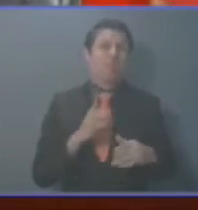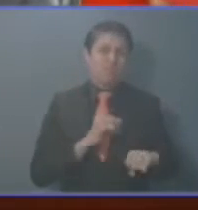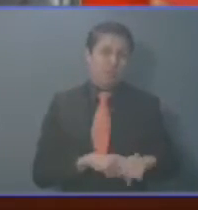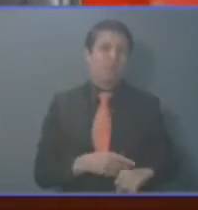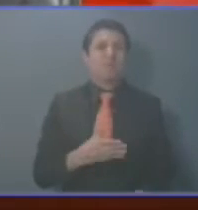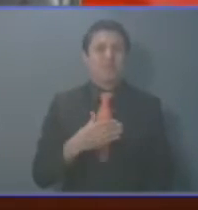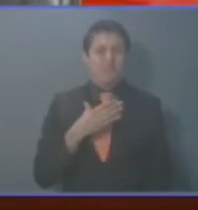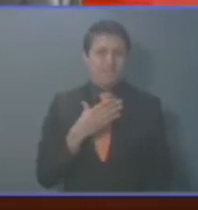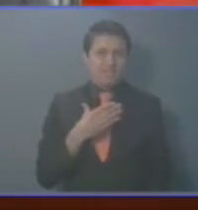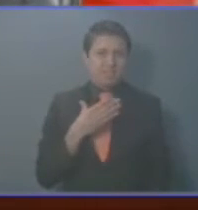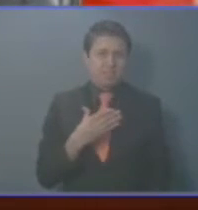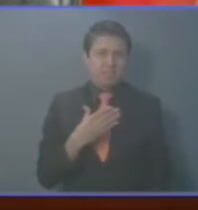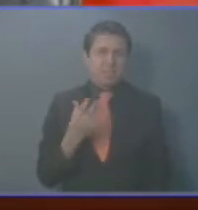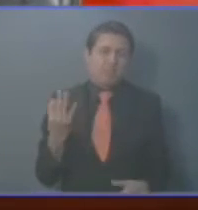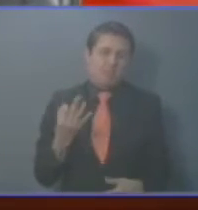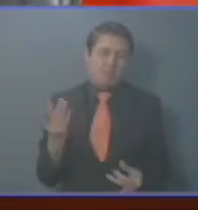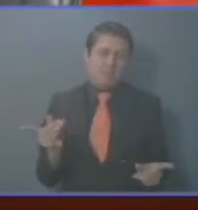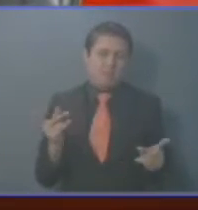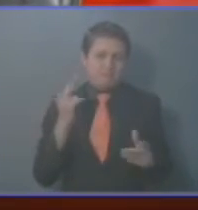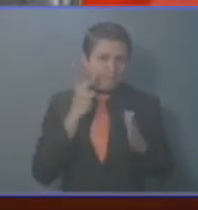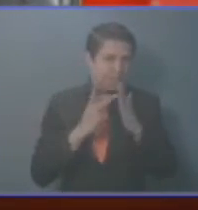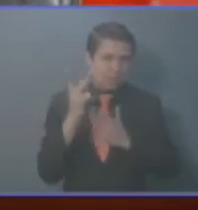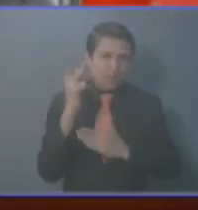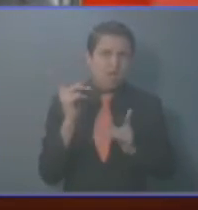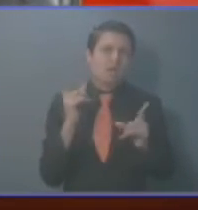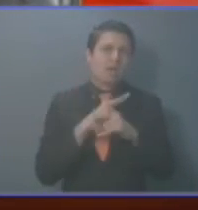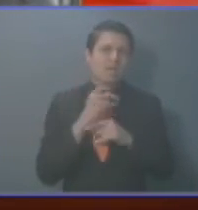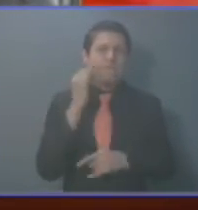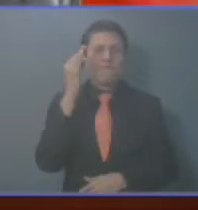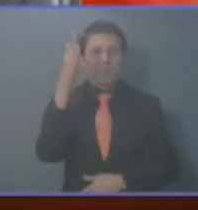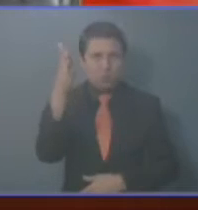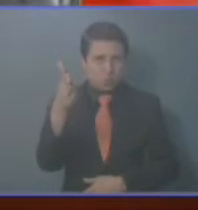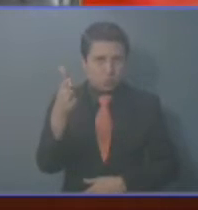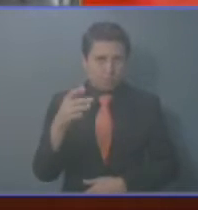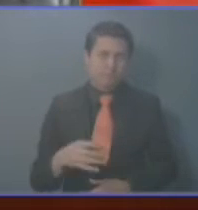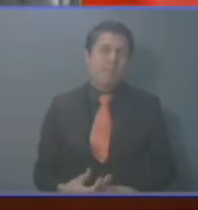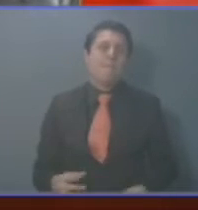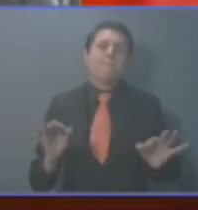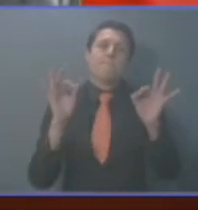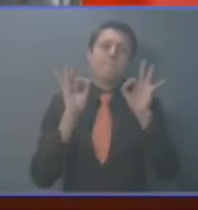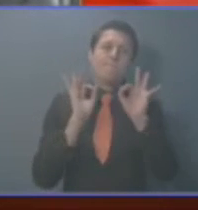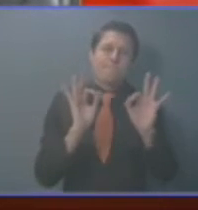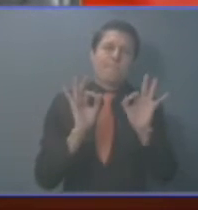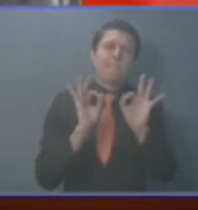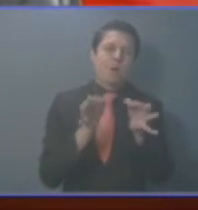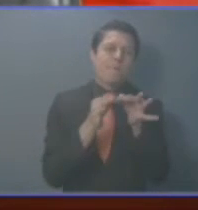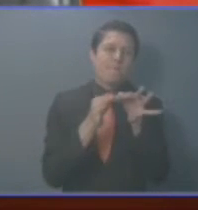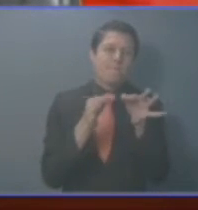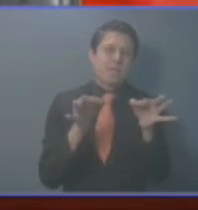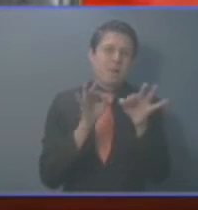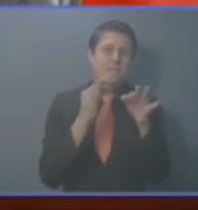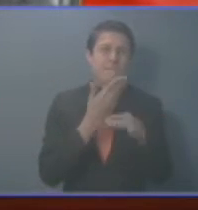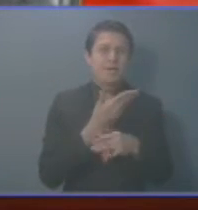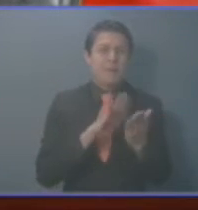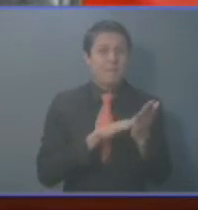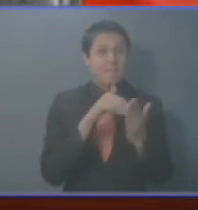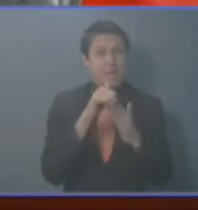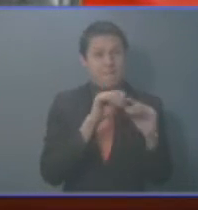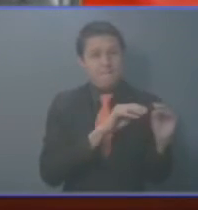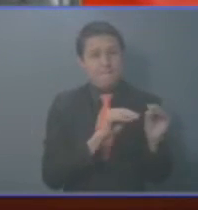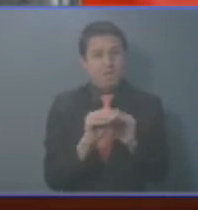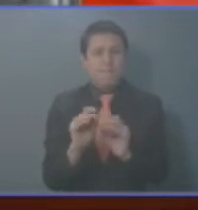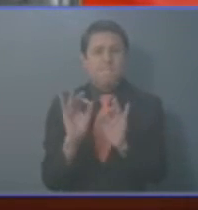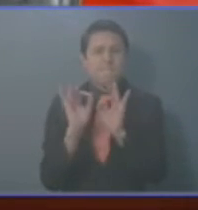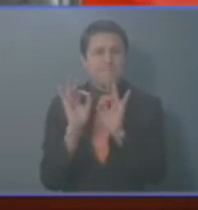digitalización de procesos administrativos, comunicaciones, trabajos, estudios, atención médica, compras, etc., imponiéndonos la obligación de desechar las